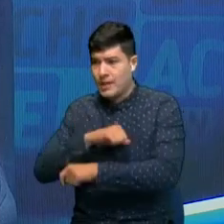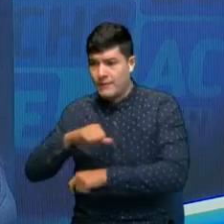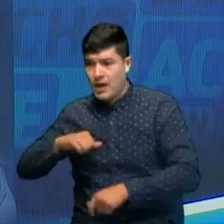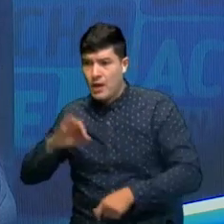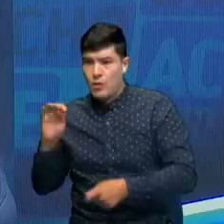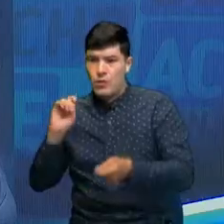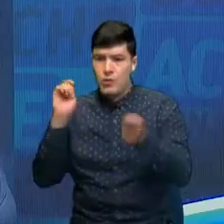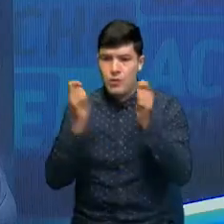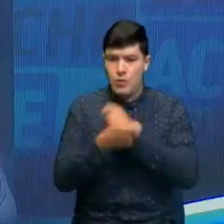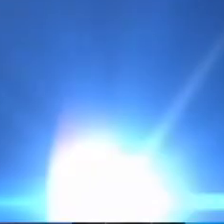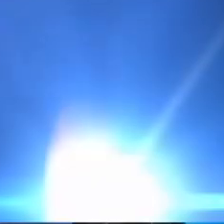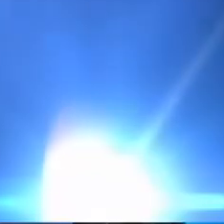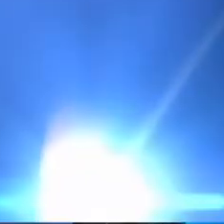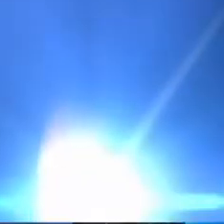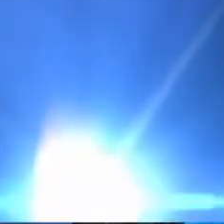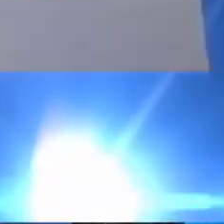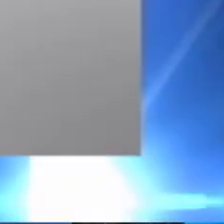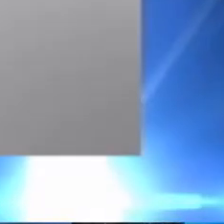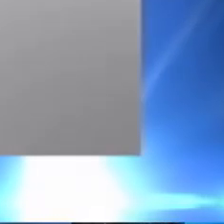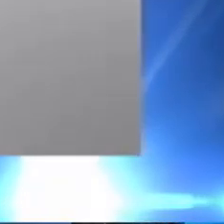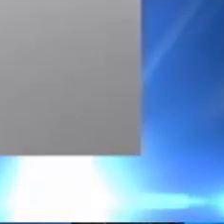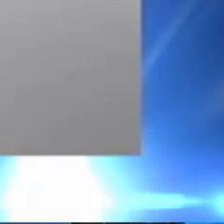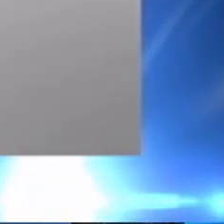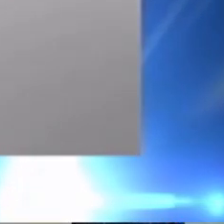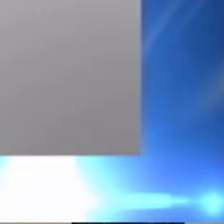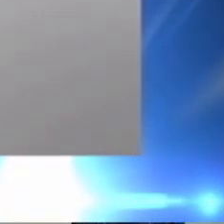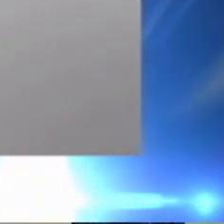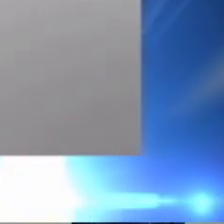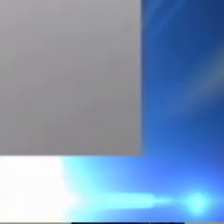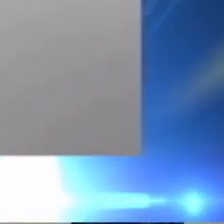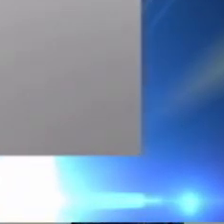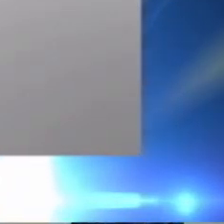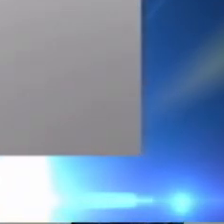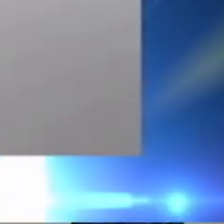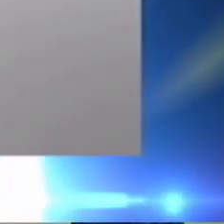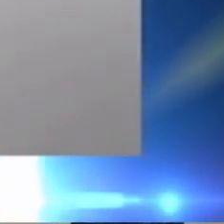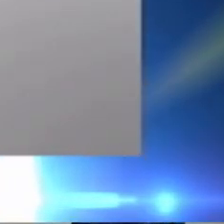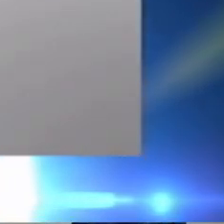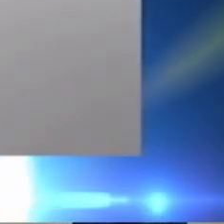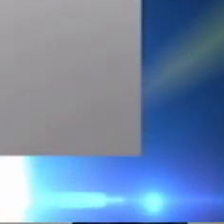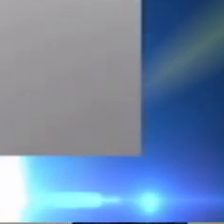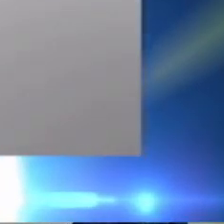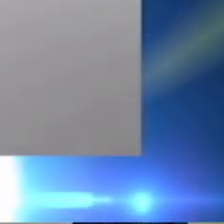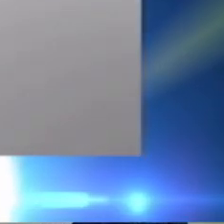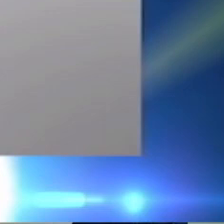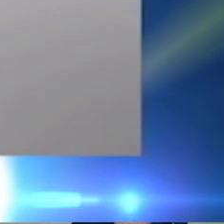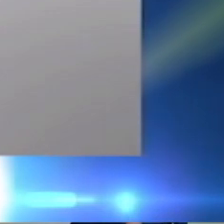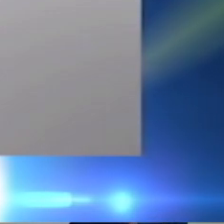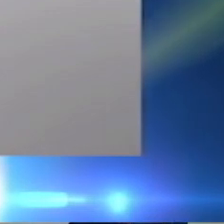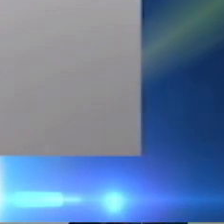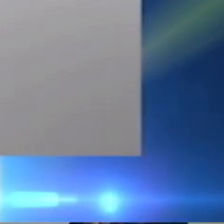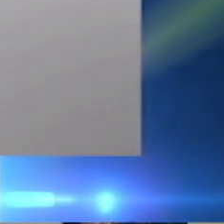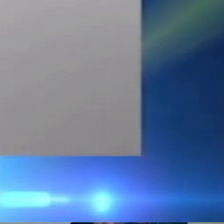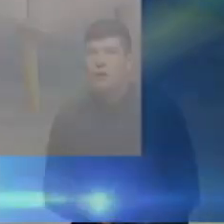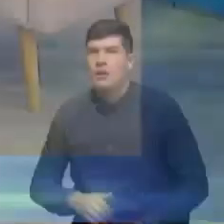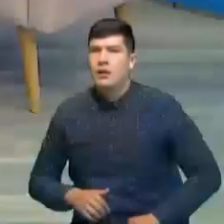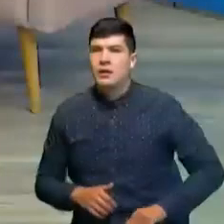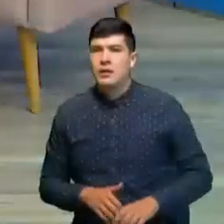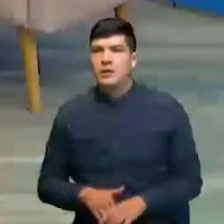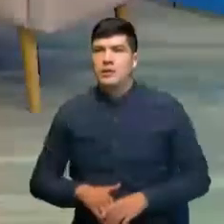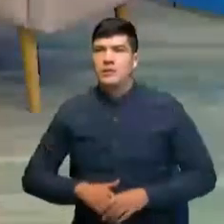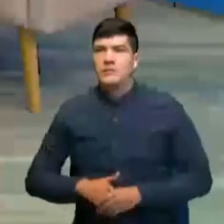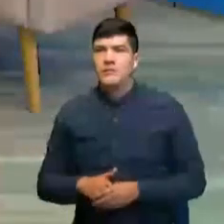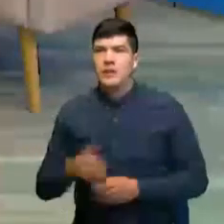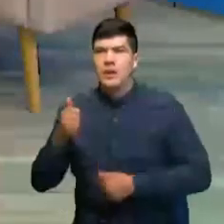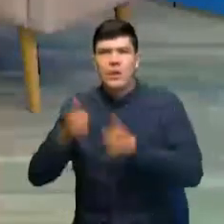otro, del privado a Colpensiones? Y en este caso sí está relacionado con esa posibilidad.